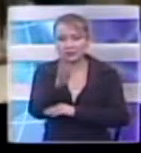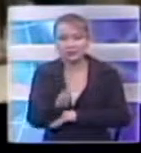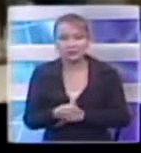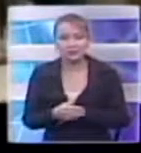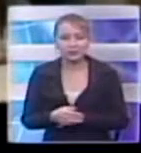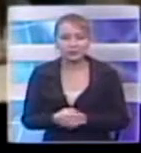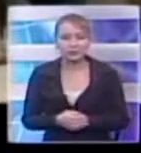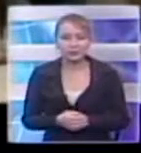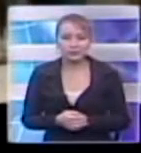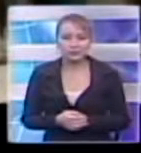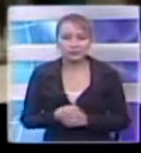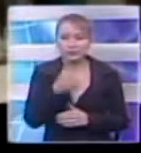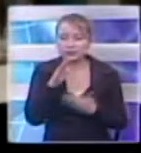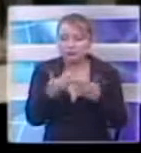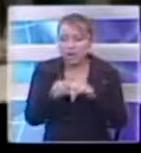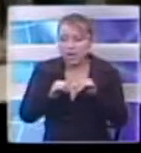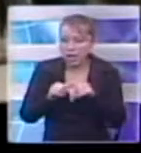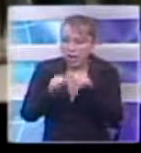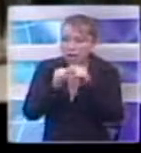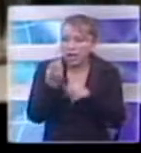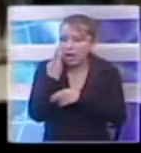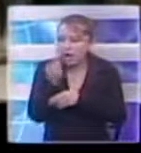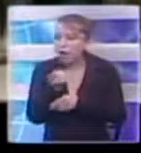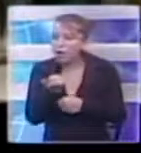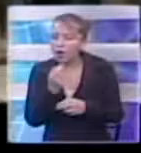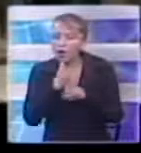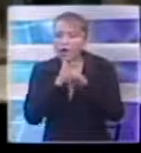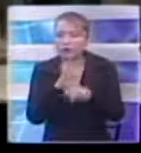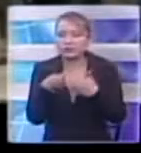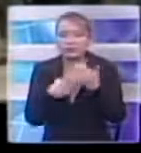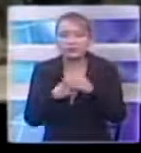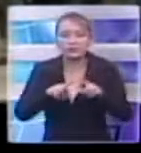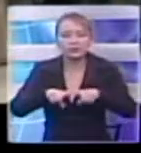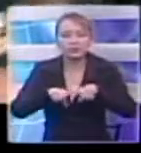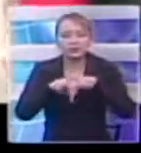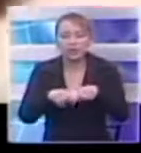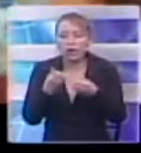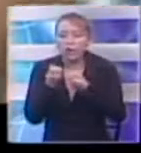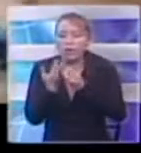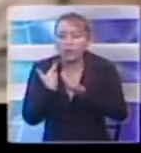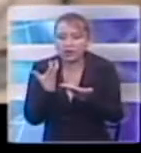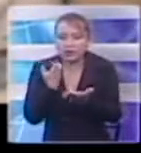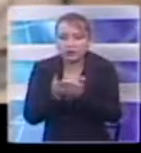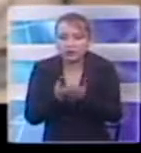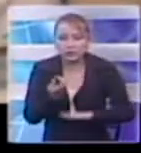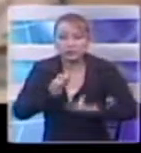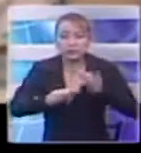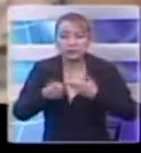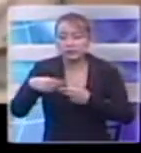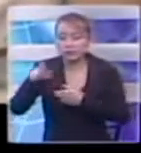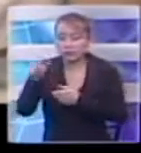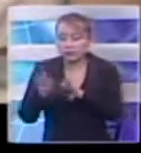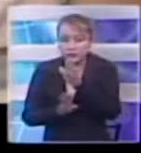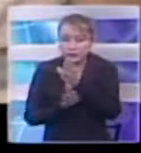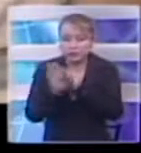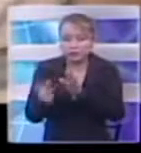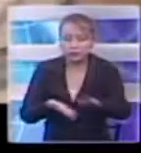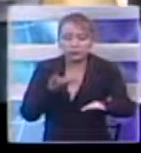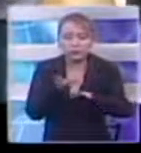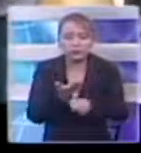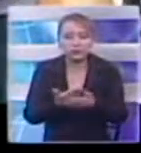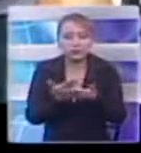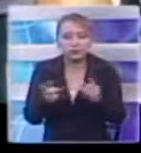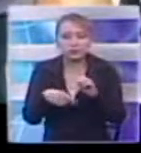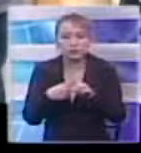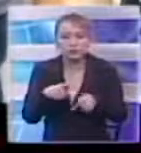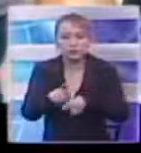siempre estamos atrás de seguirlos, darles una respuesta dependiendo, como digo, de la demanda. Los emprendedores presentaron sus productos